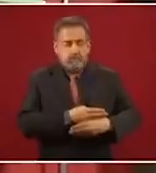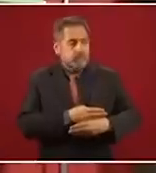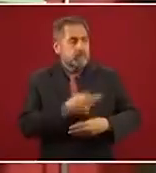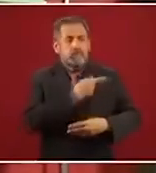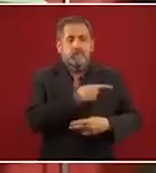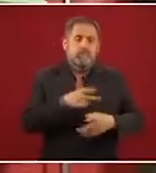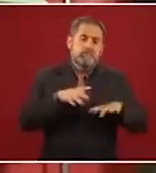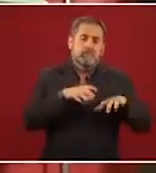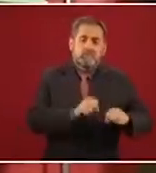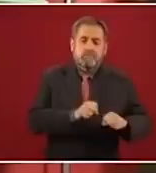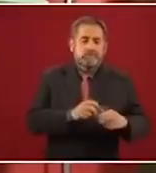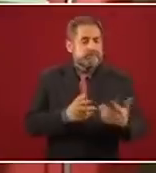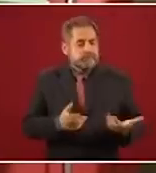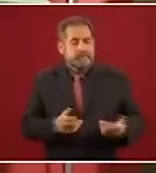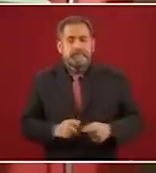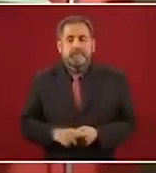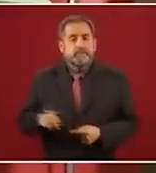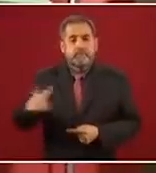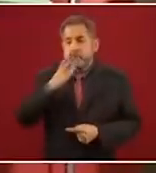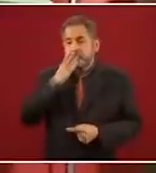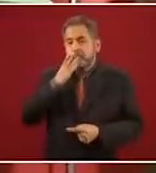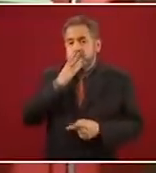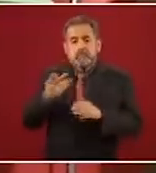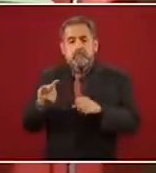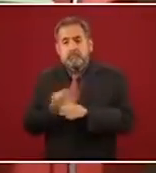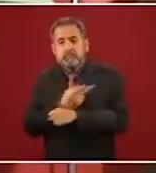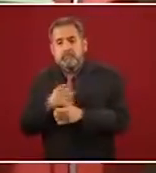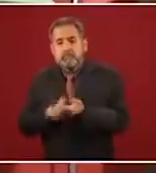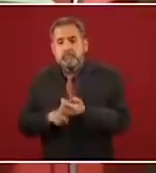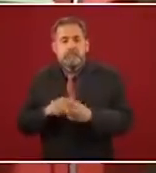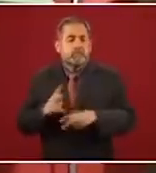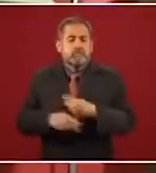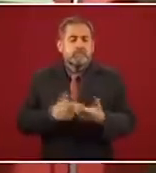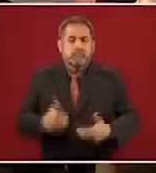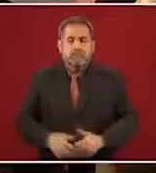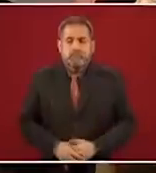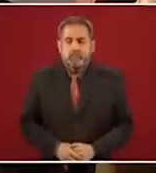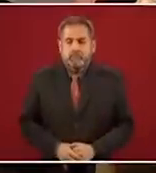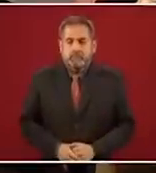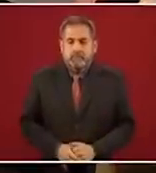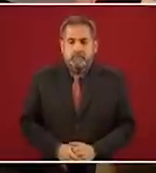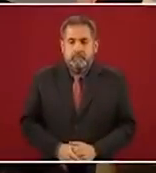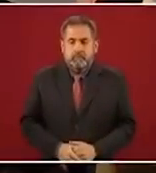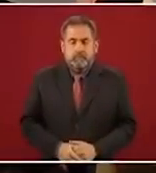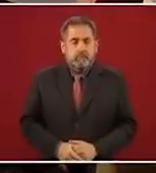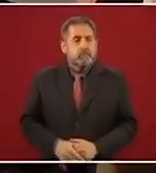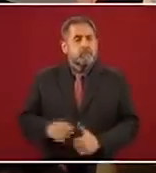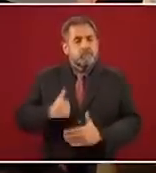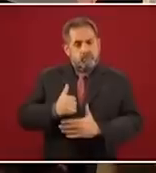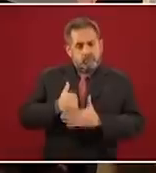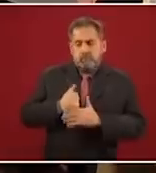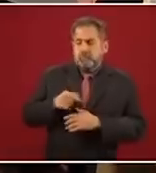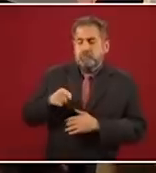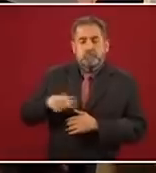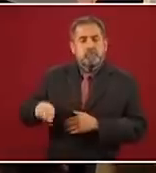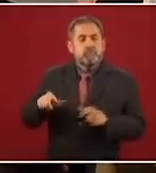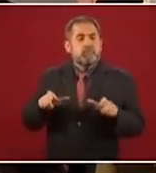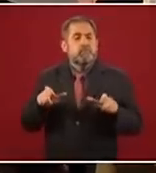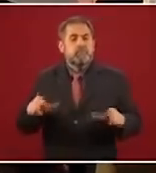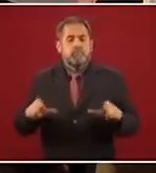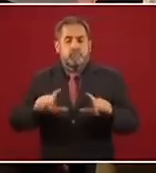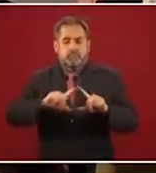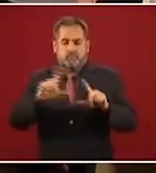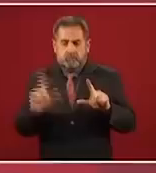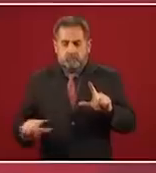gobierno específicamente para recuperar el control de las casetas que están tomadas? Nos está ayudando la Guardia Nacional,